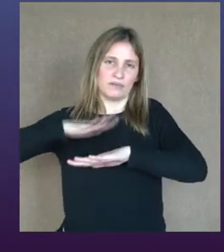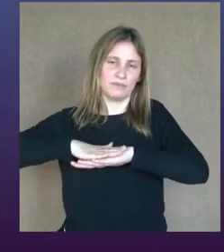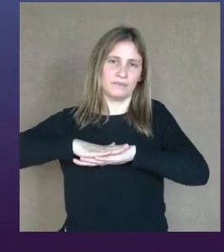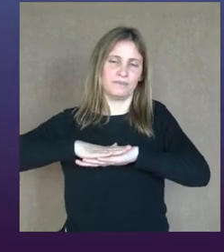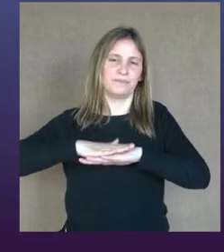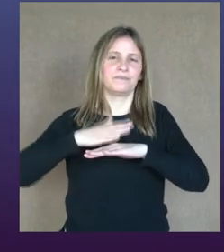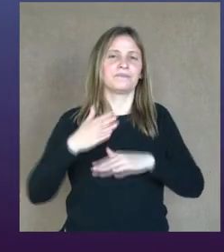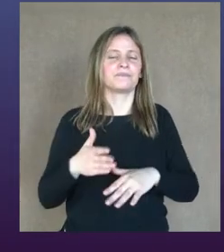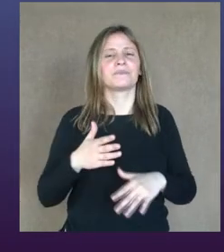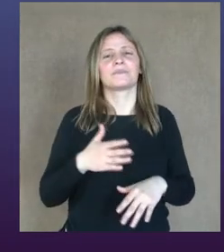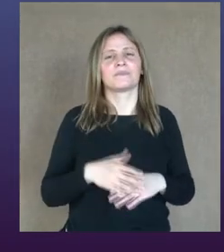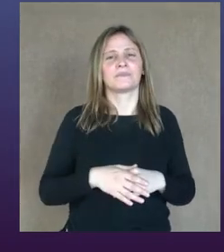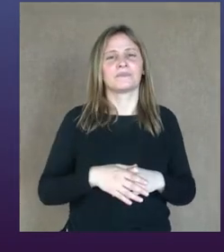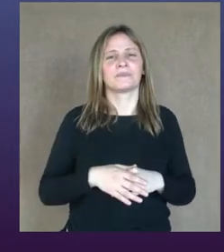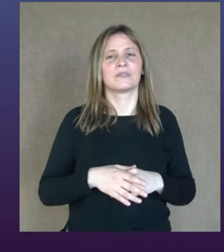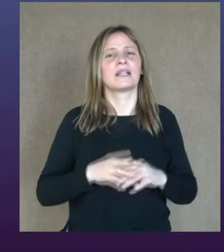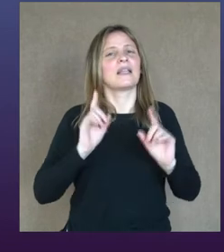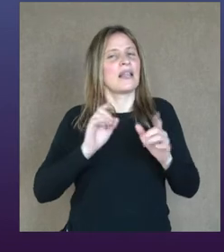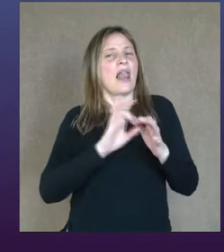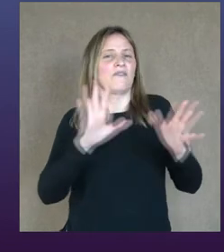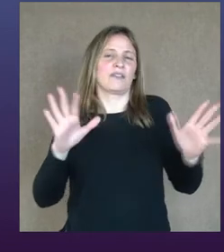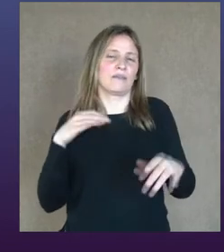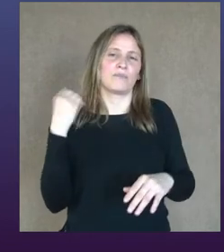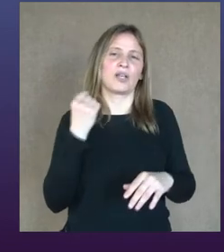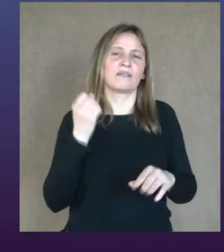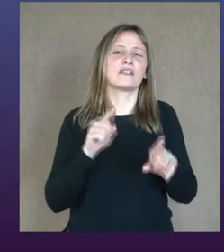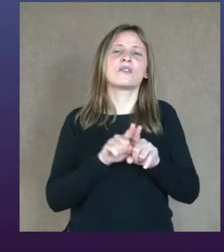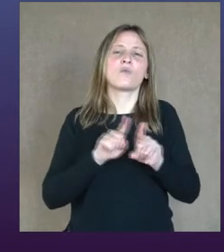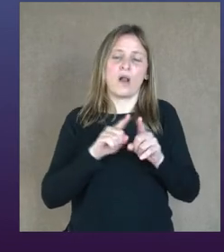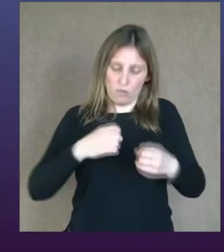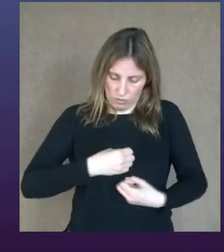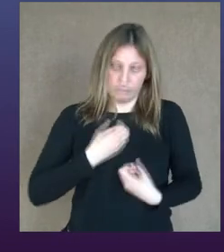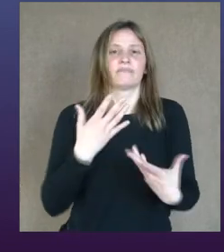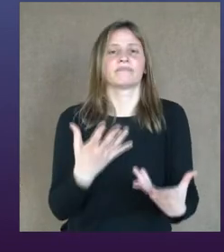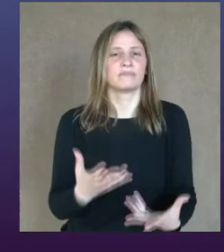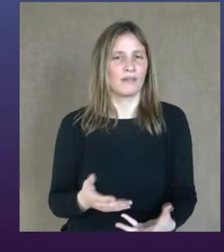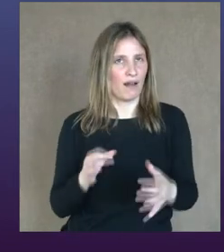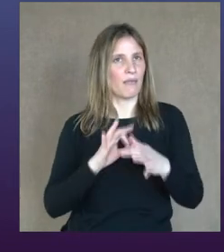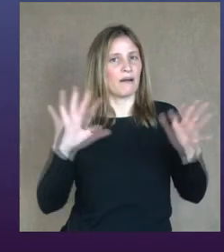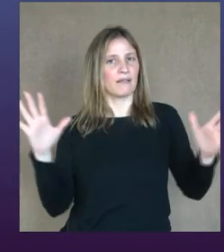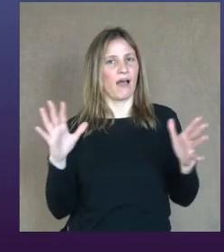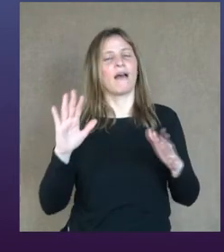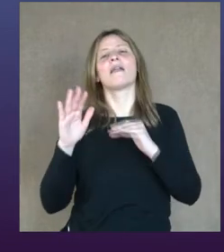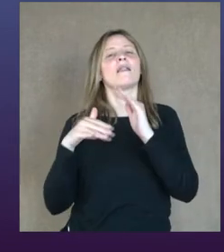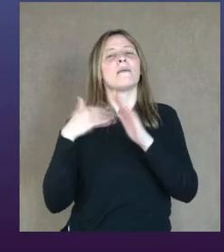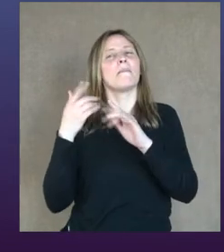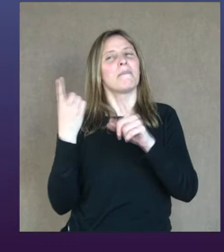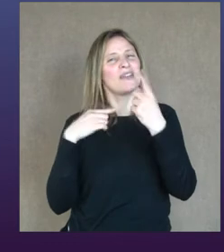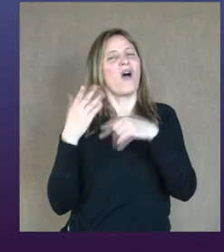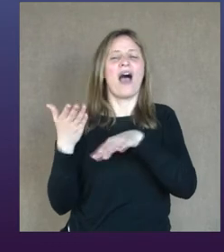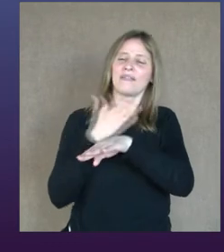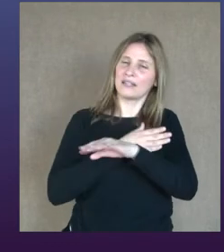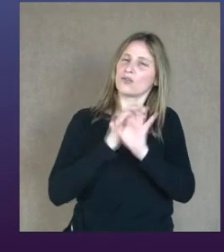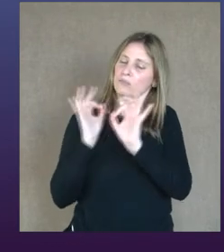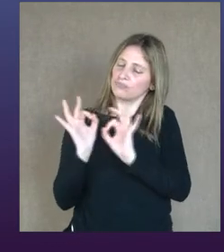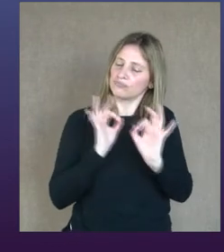es la libertad. Como cuando uno puede soltar, ahí es donde viene la libertad, pero después de haber construido con mucho